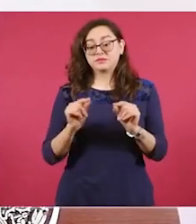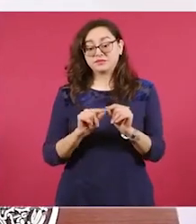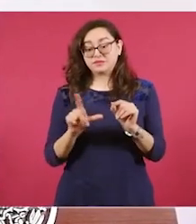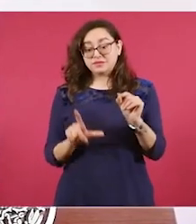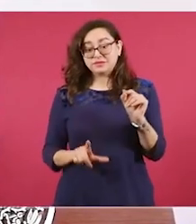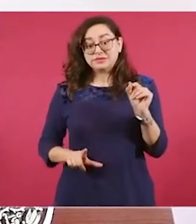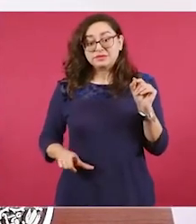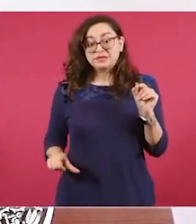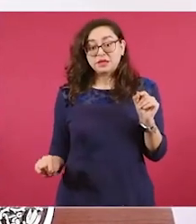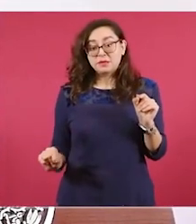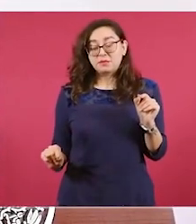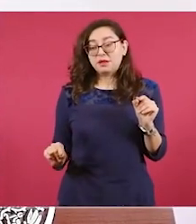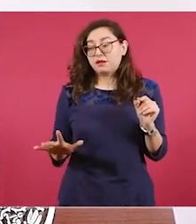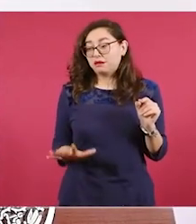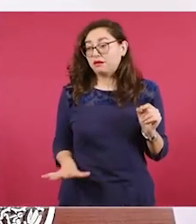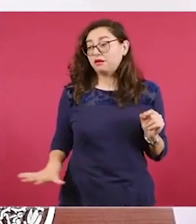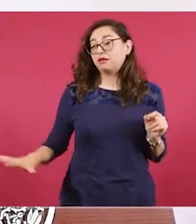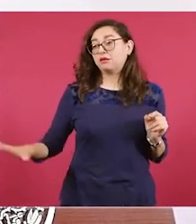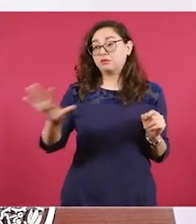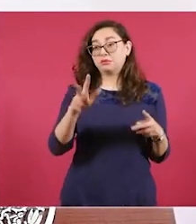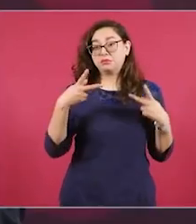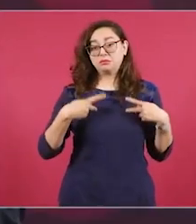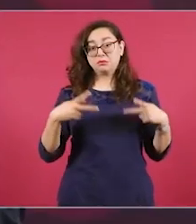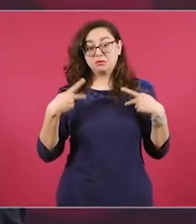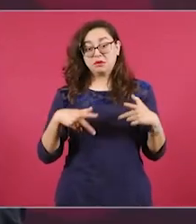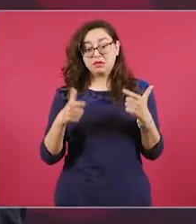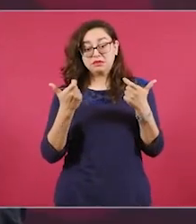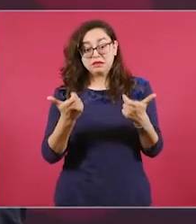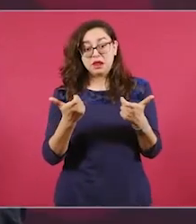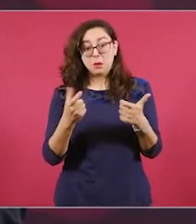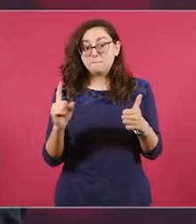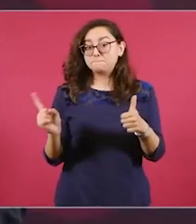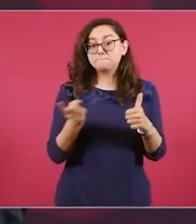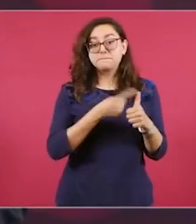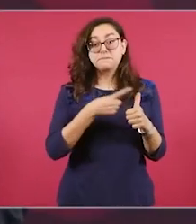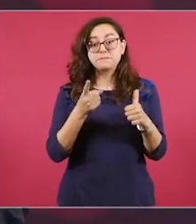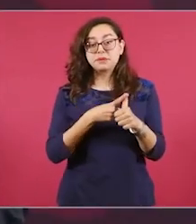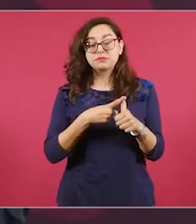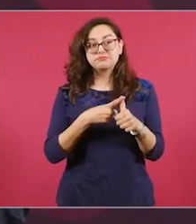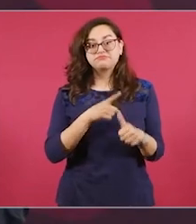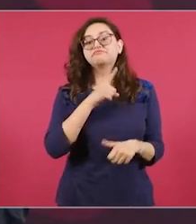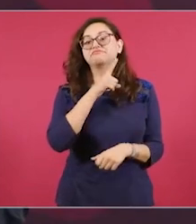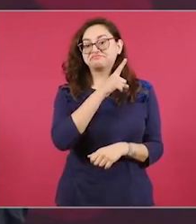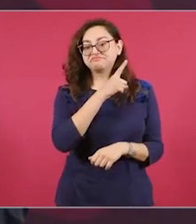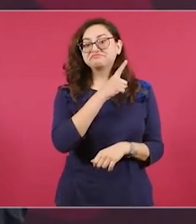de ingresos de nuestro país. Este año